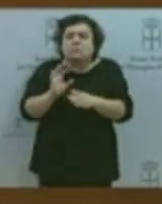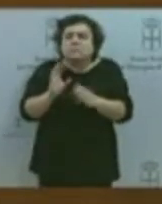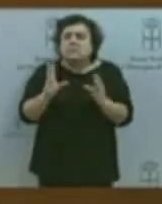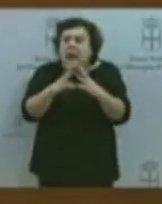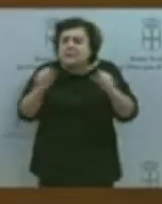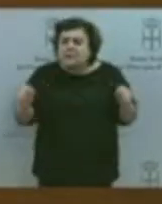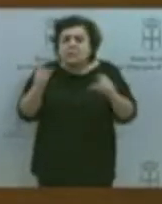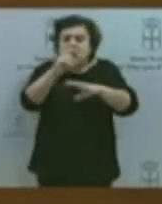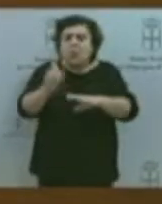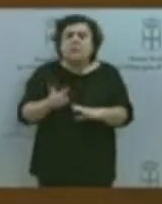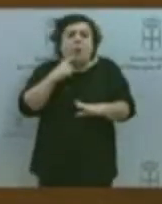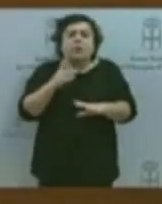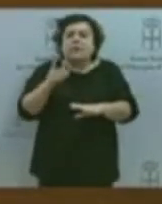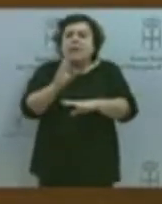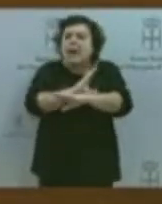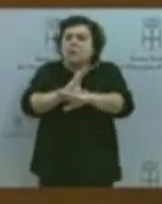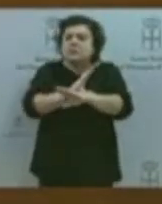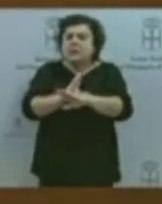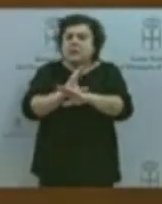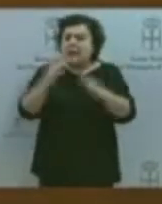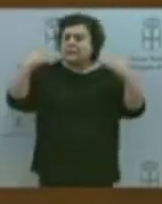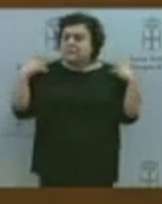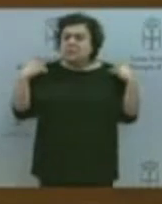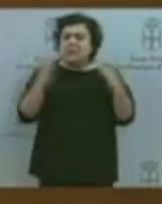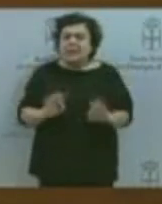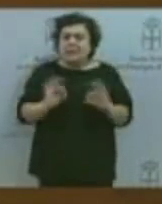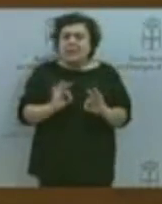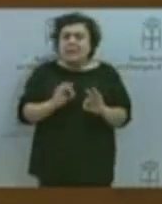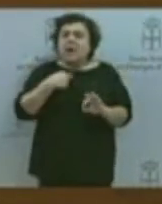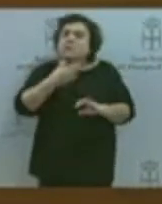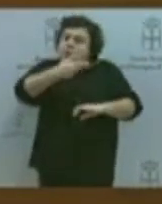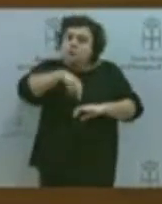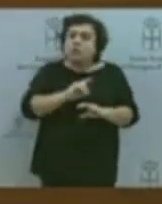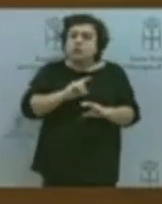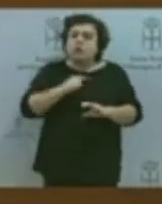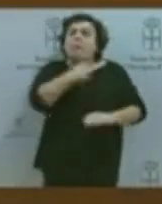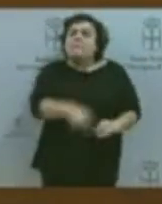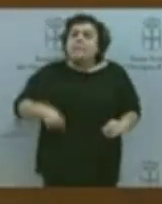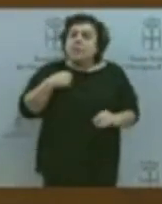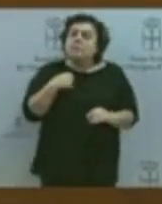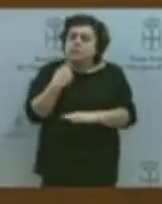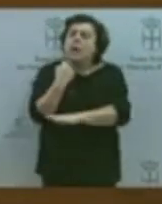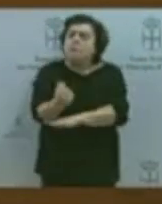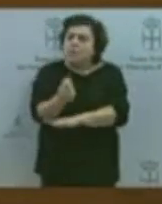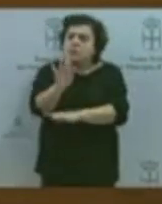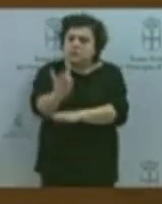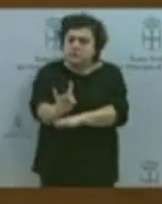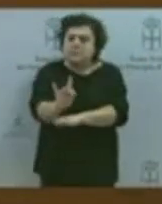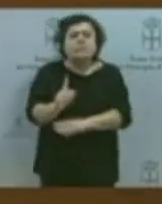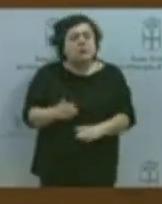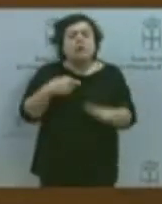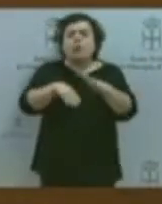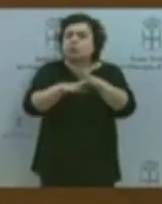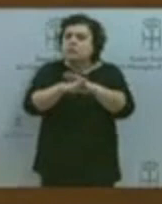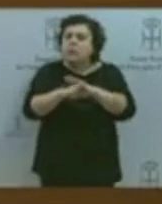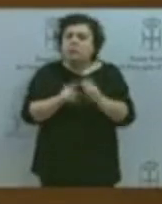consejera. Nosotros, insisto, este grupo parlamentario le vamos a echar un cable, porque vamos a seguir incidiendo, vamos a seguir peleando. Somos conscientes de que usted acaba de